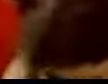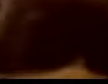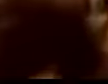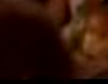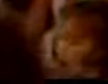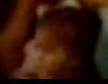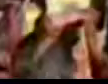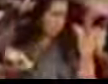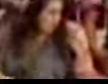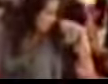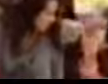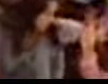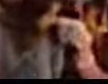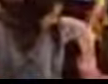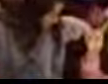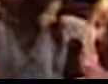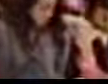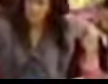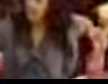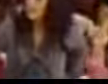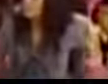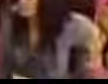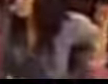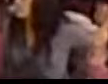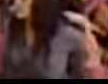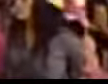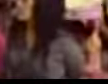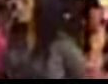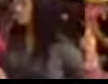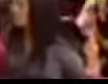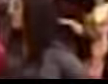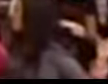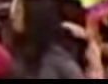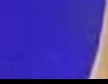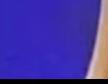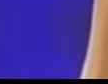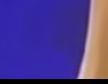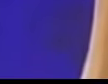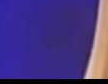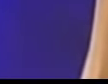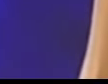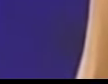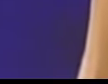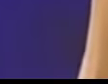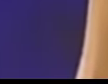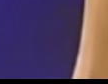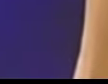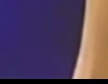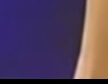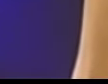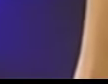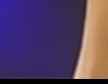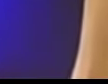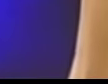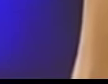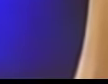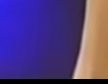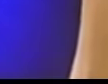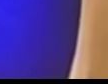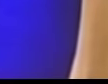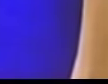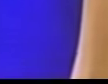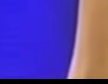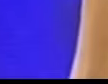para quitarnos la alegría. Van a hacer un paro nacional el 13 de agosto. Como respuesta, el 13 de agosto,